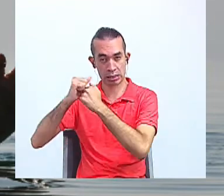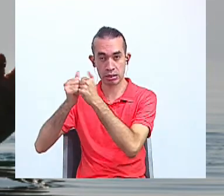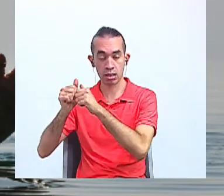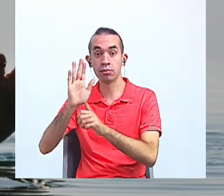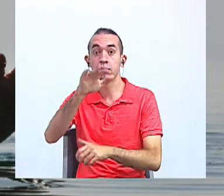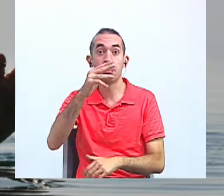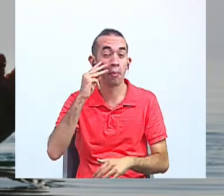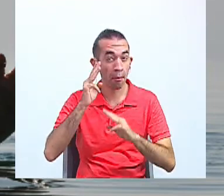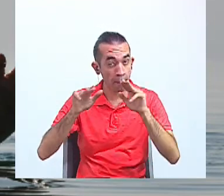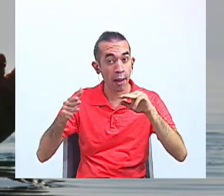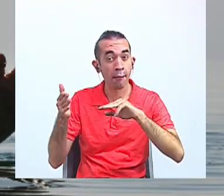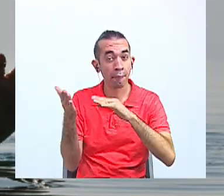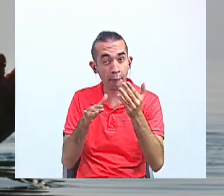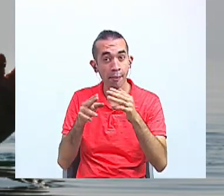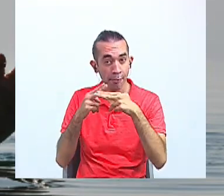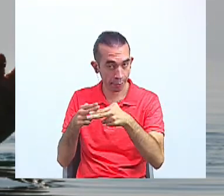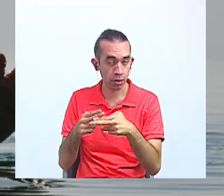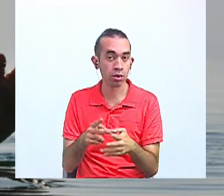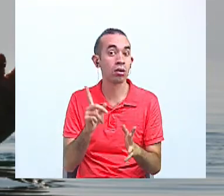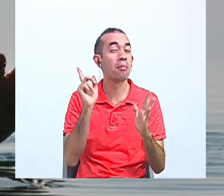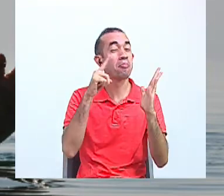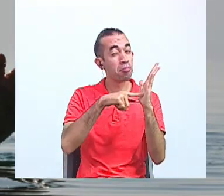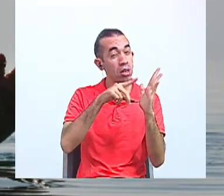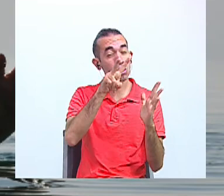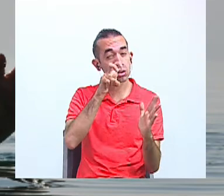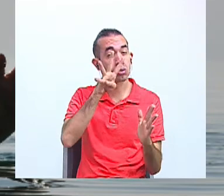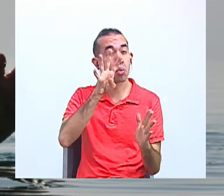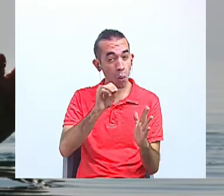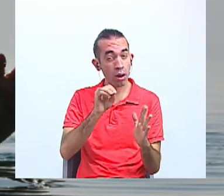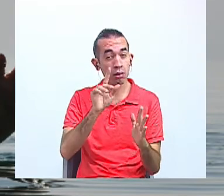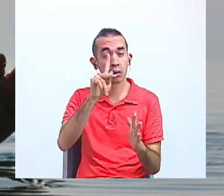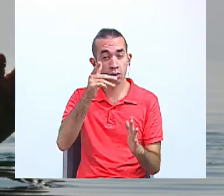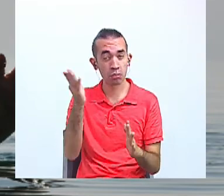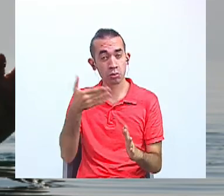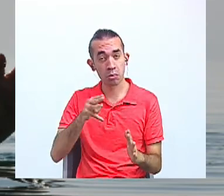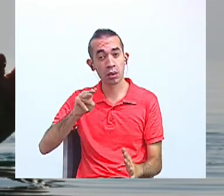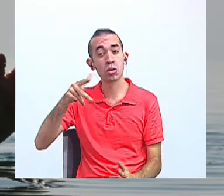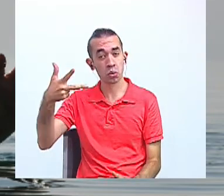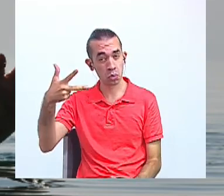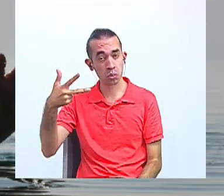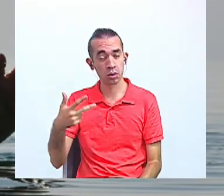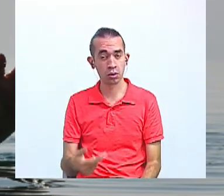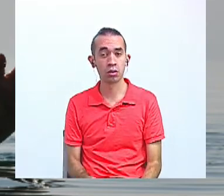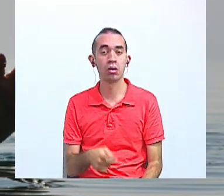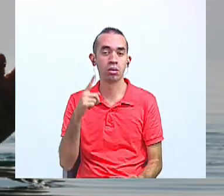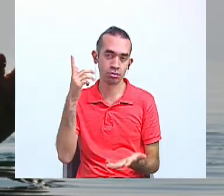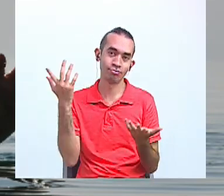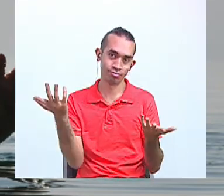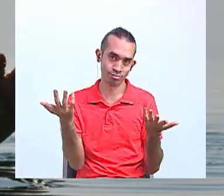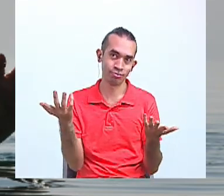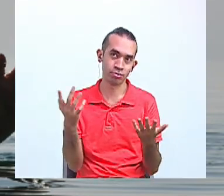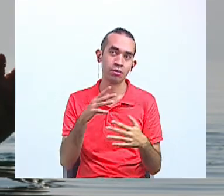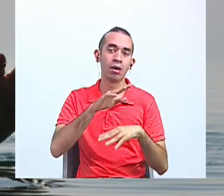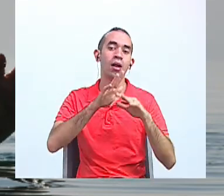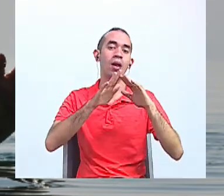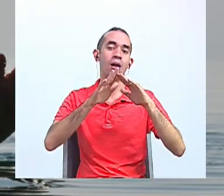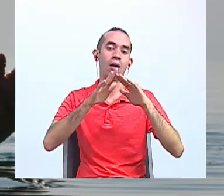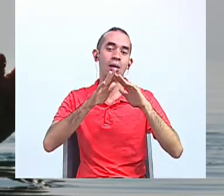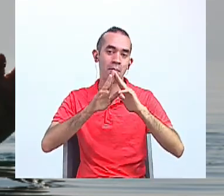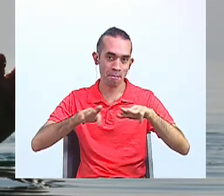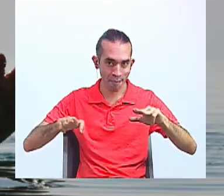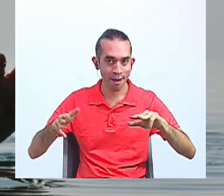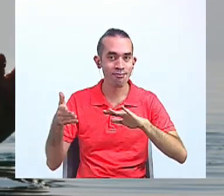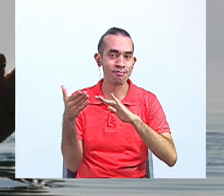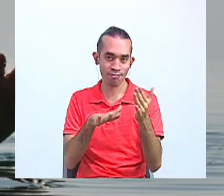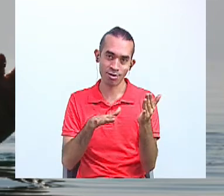densidad, 1240 kilogramos por metro cúbico. Por eso, en el mar muerto es mucho